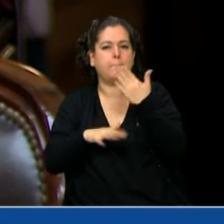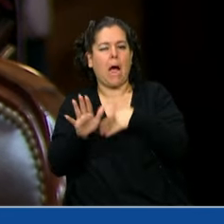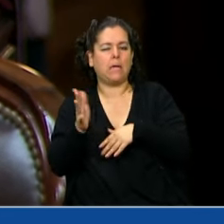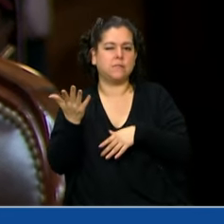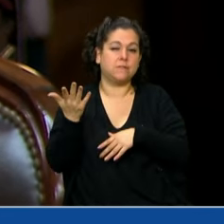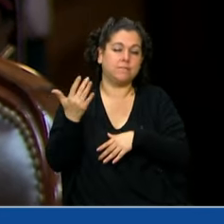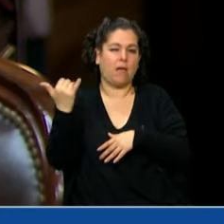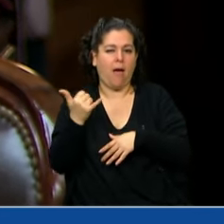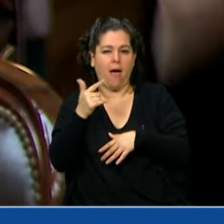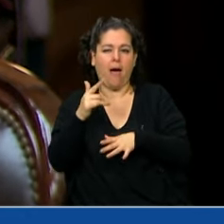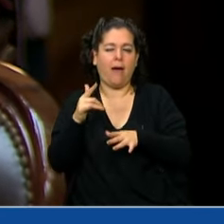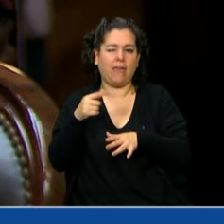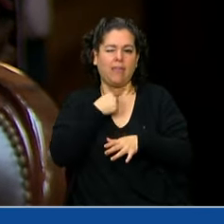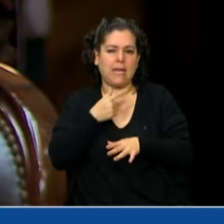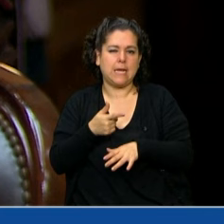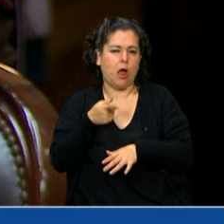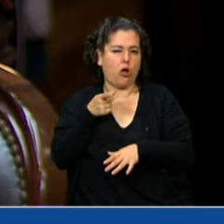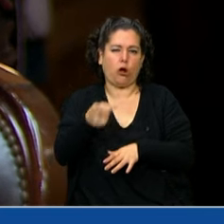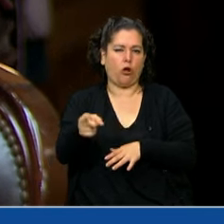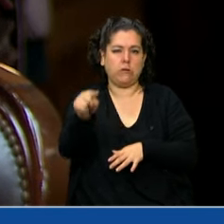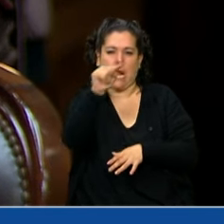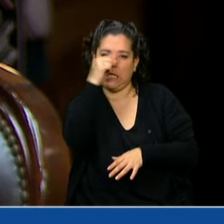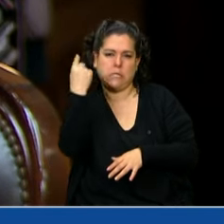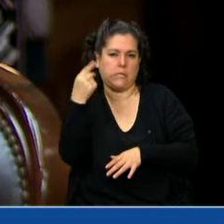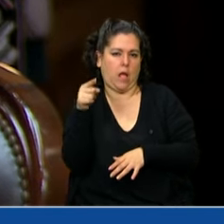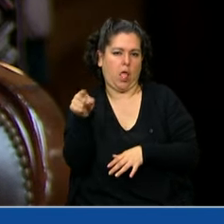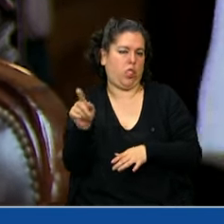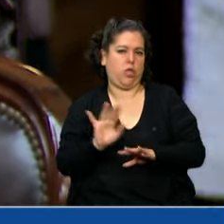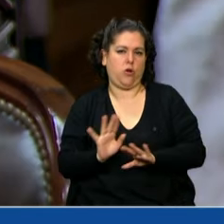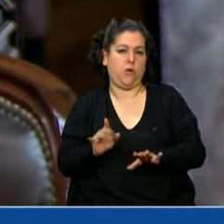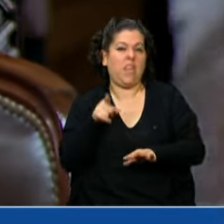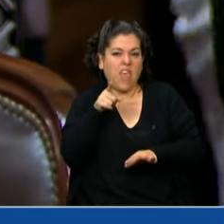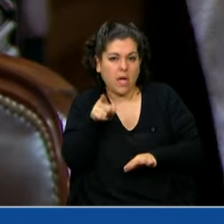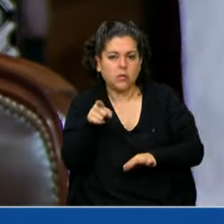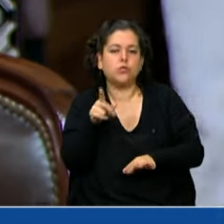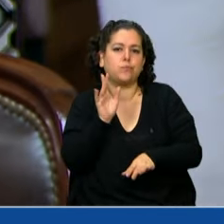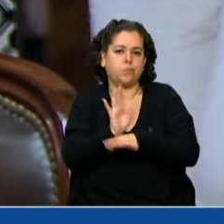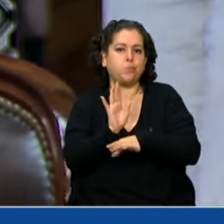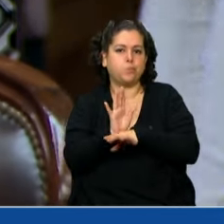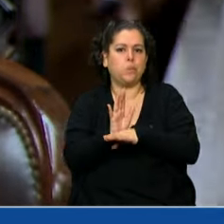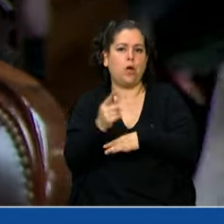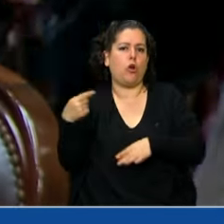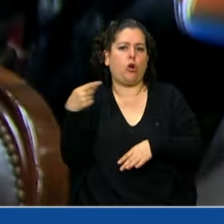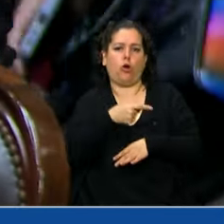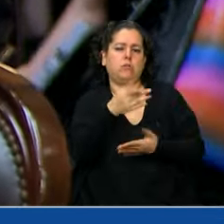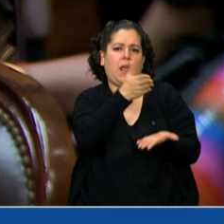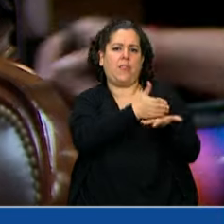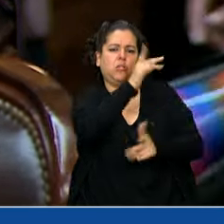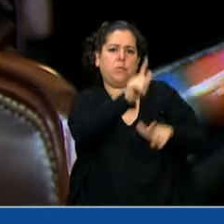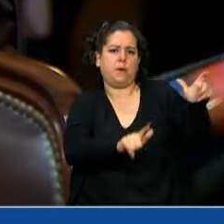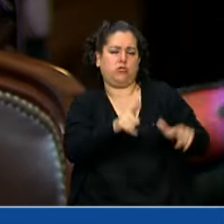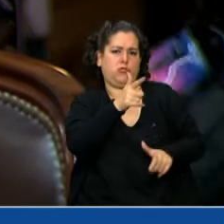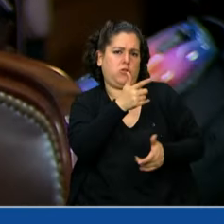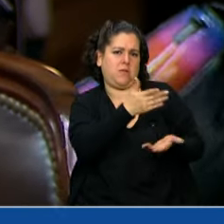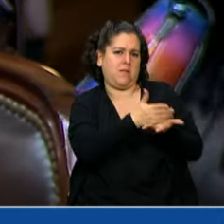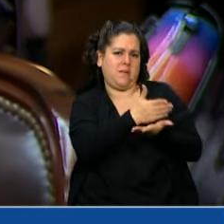espurio de destruir al Estado de y con eso ir contra los derechos de todos los argentinos y